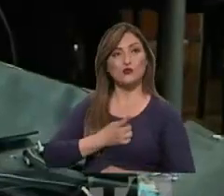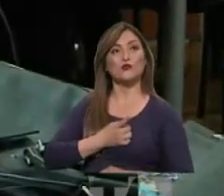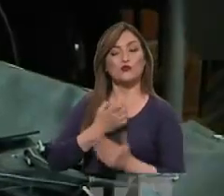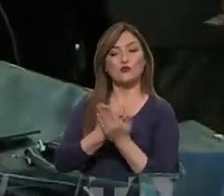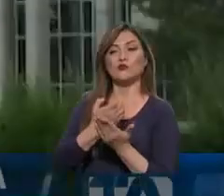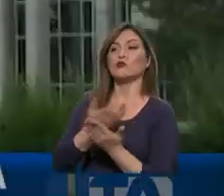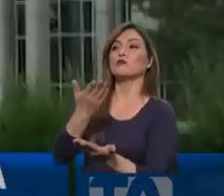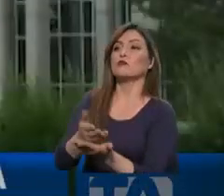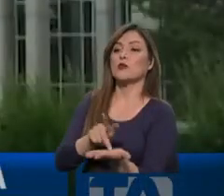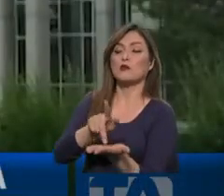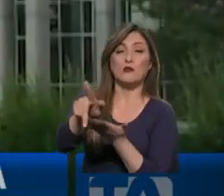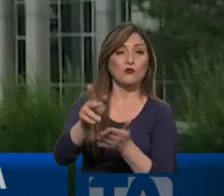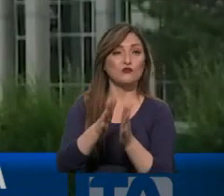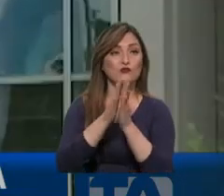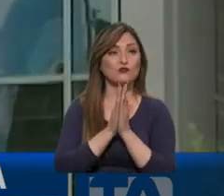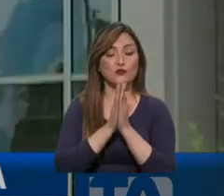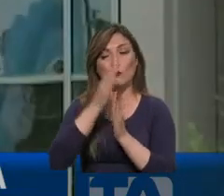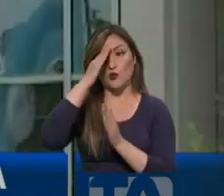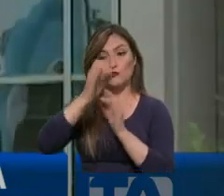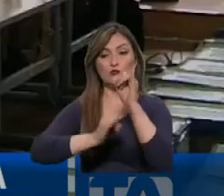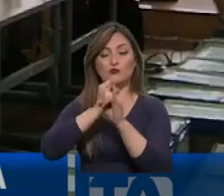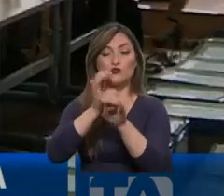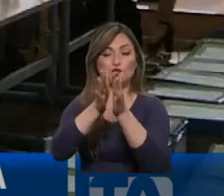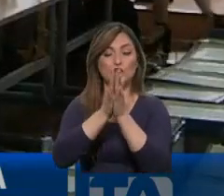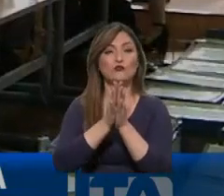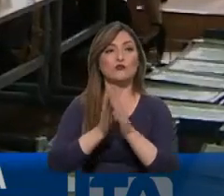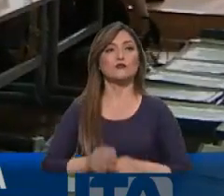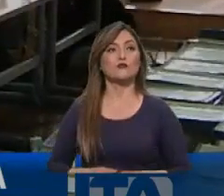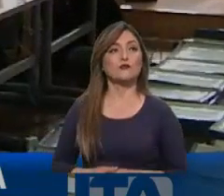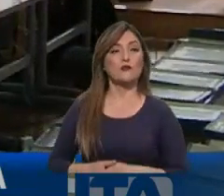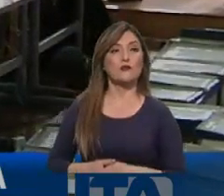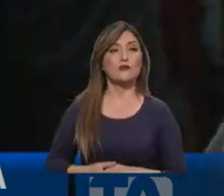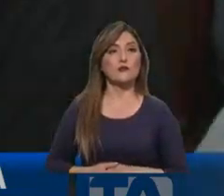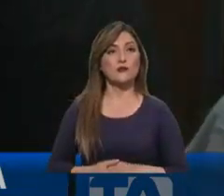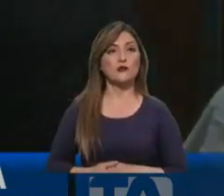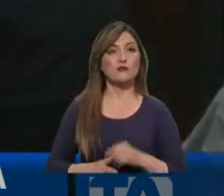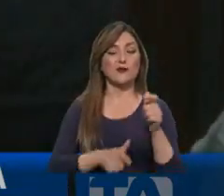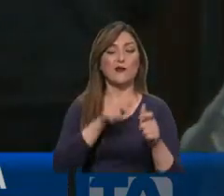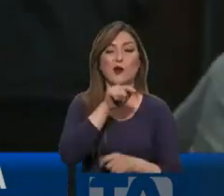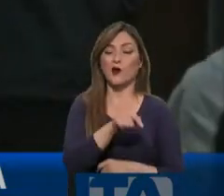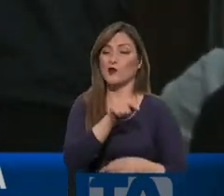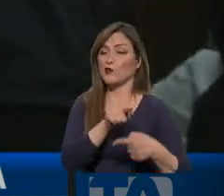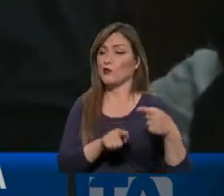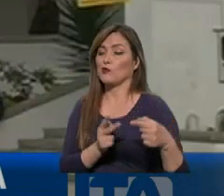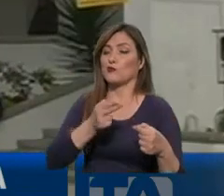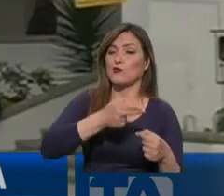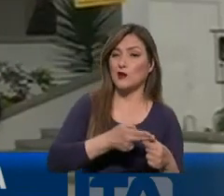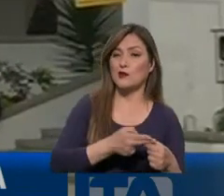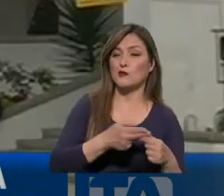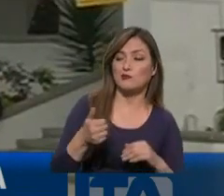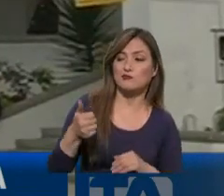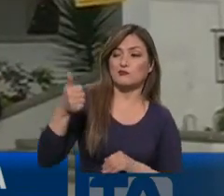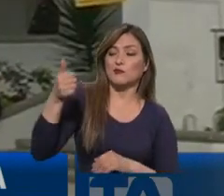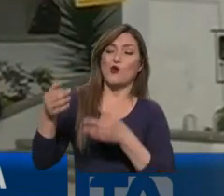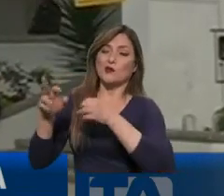reparaciones económicas, los pedidos a Interpol y demás, pese a que el fuero de corte de los implicados obliga a que ese proceso sea llevado por la